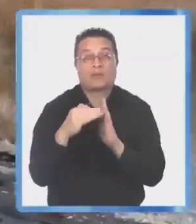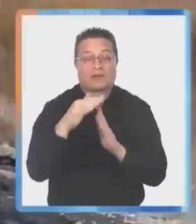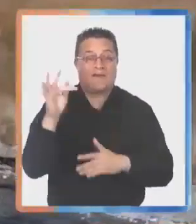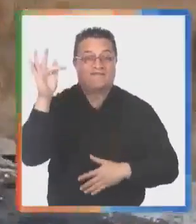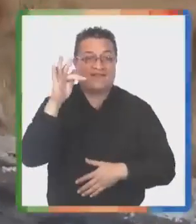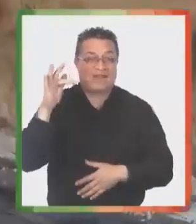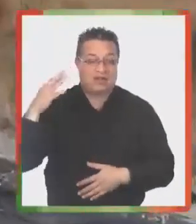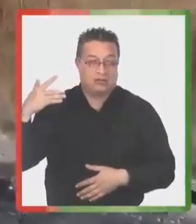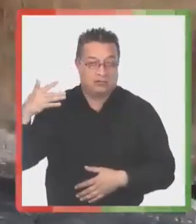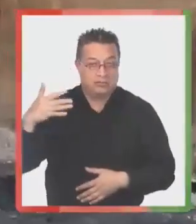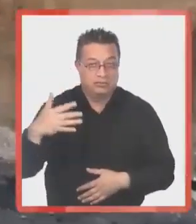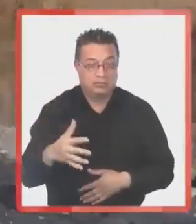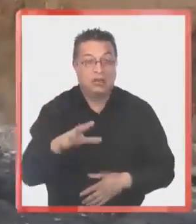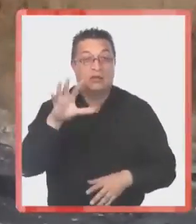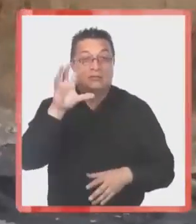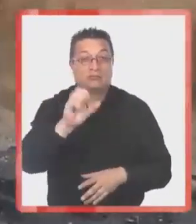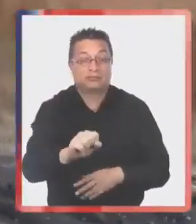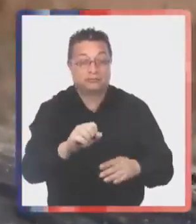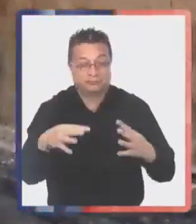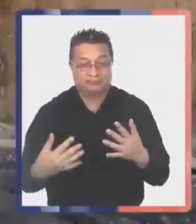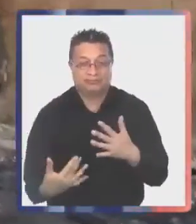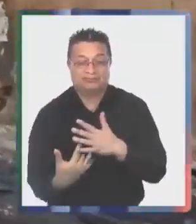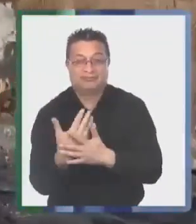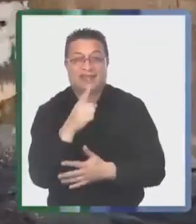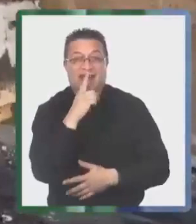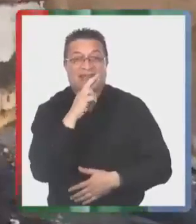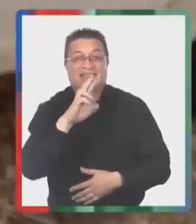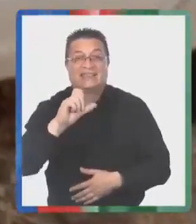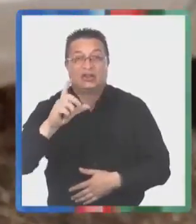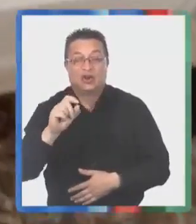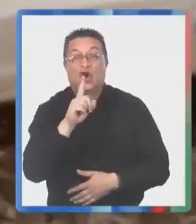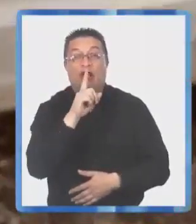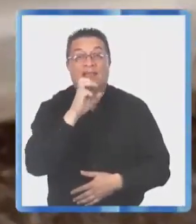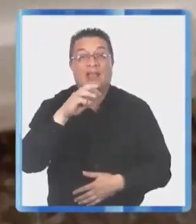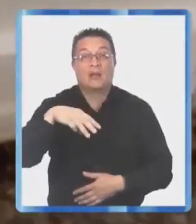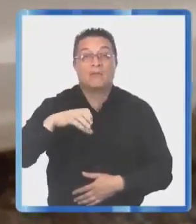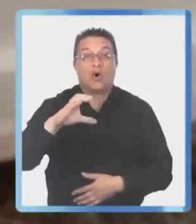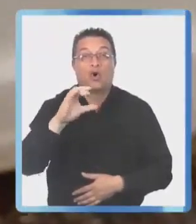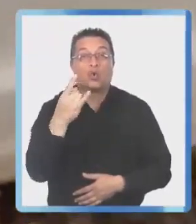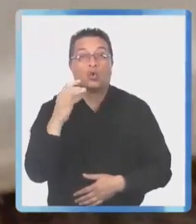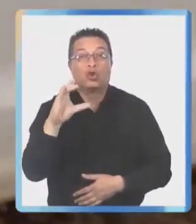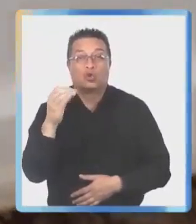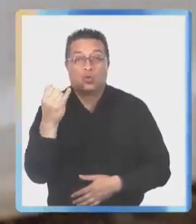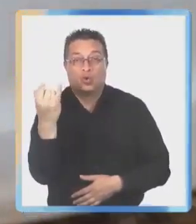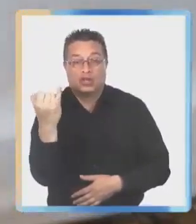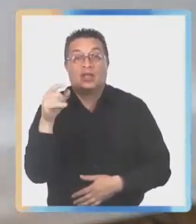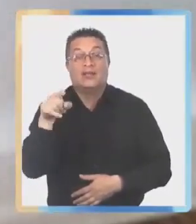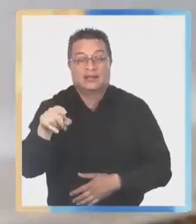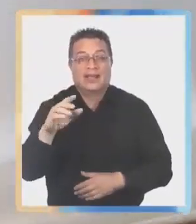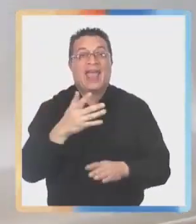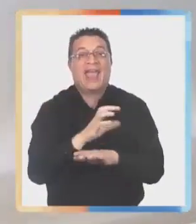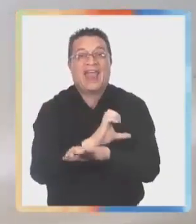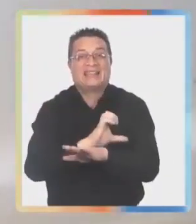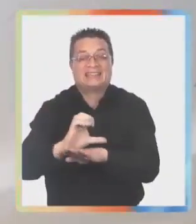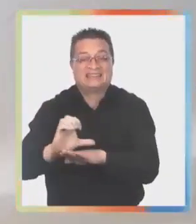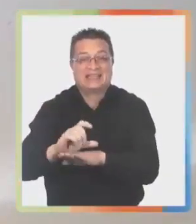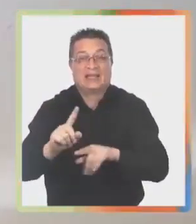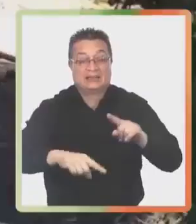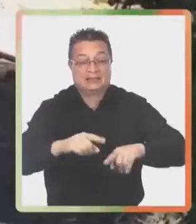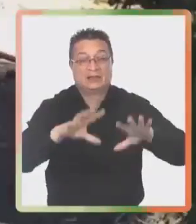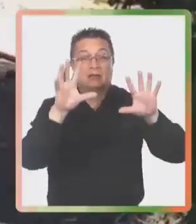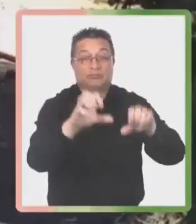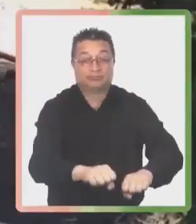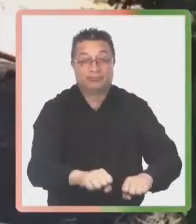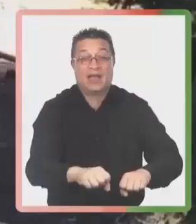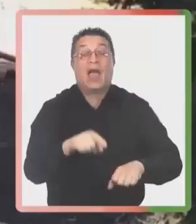aumentado desde febrero, cuando se incautó una cosecha de trigo a la comunidad Temucuycuy de Ercilla, desde un predio usurpado, y